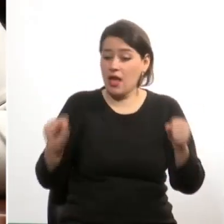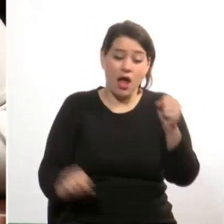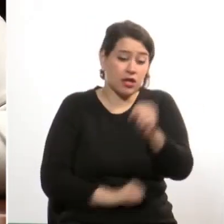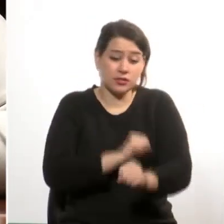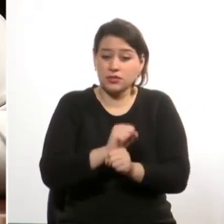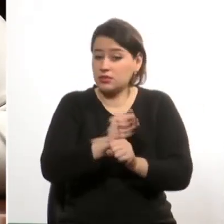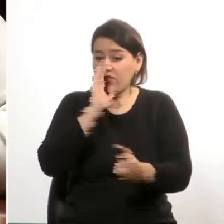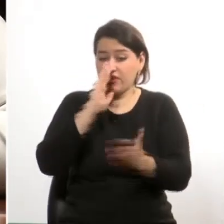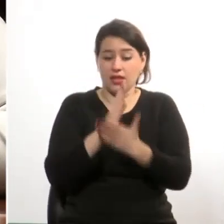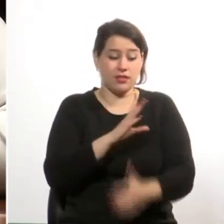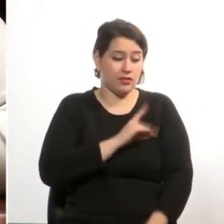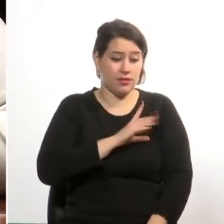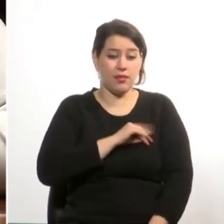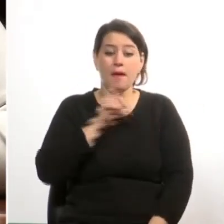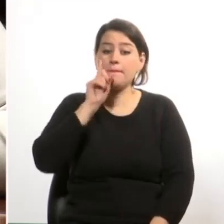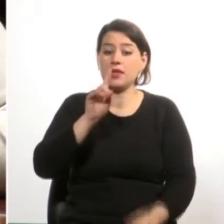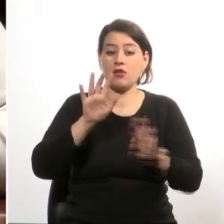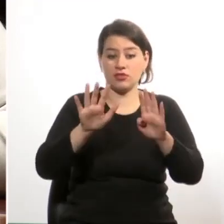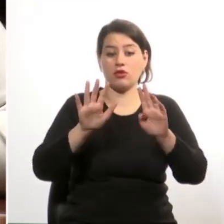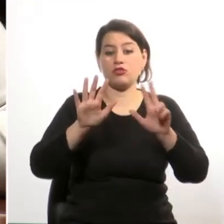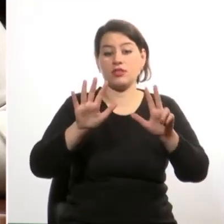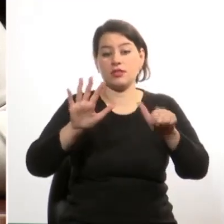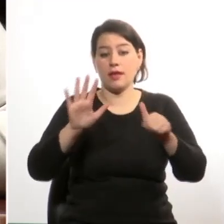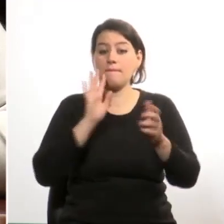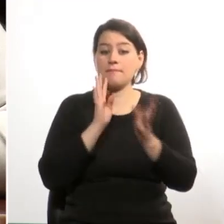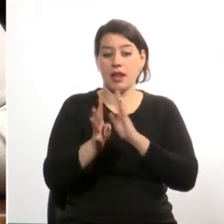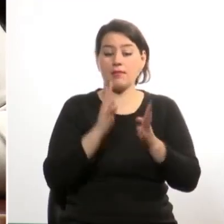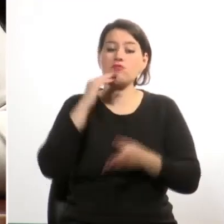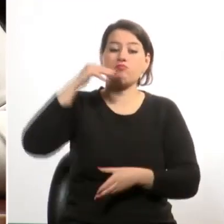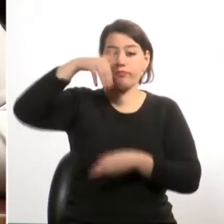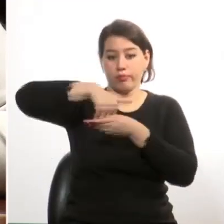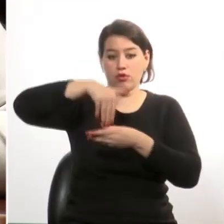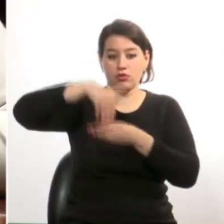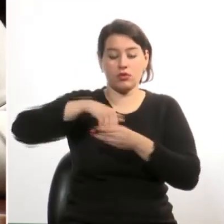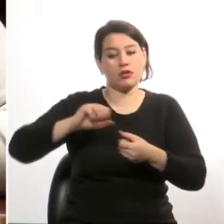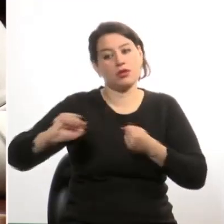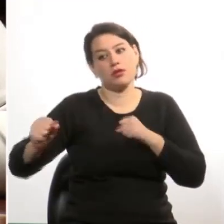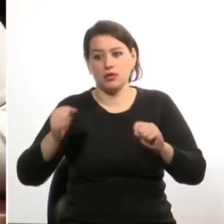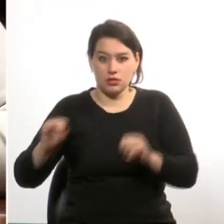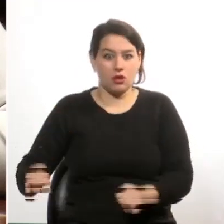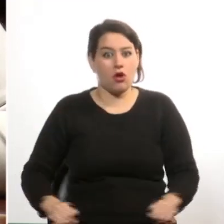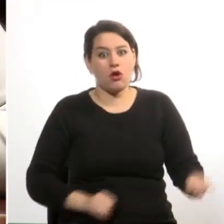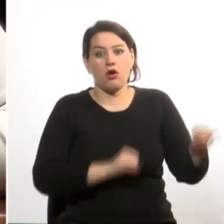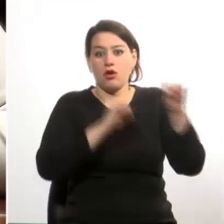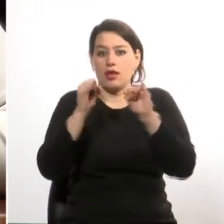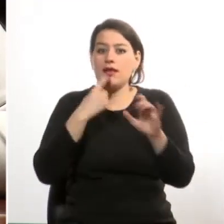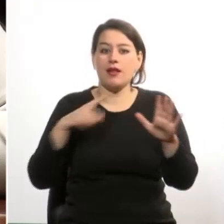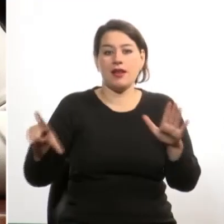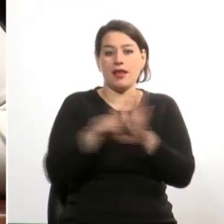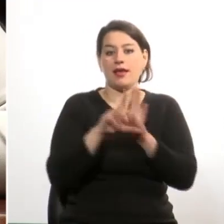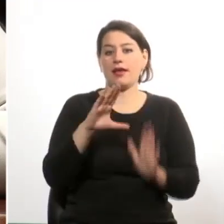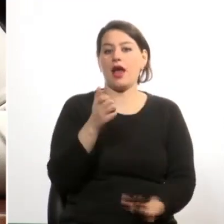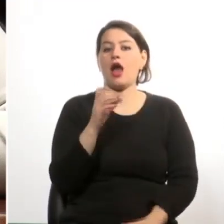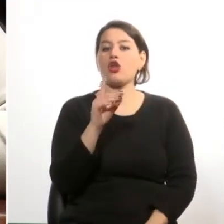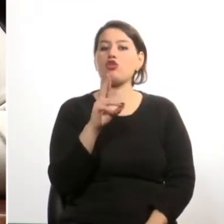finalmente, en diciembre de 1986, el Parlamento vota en una tensa jornada la ley de caducidad de